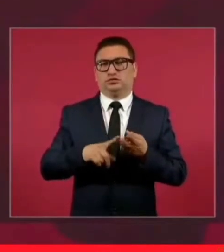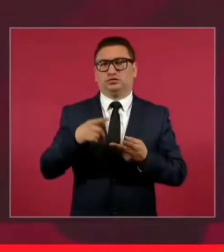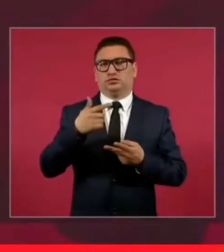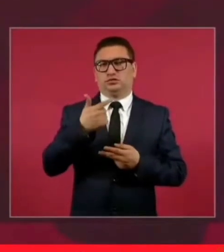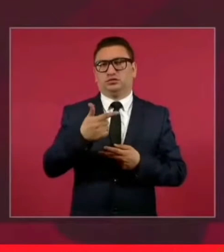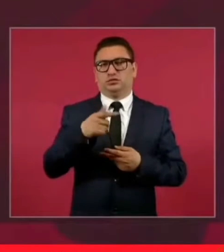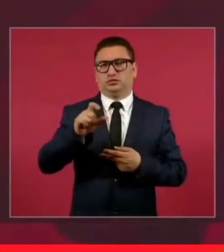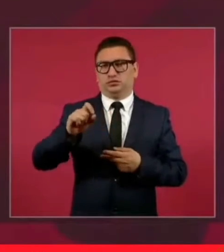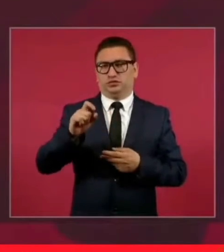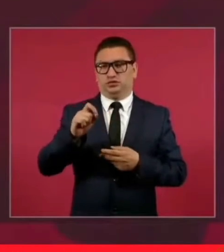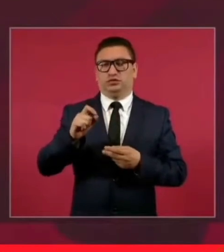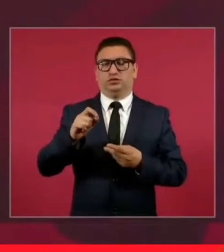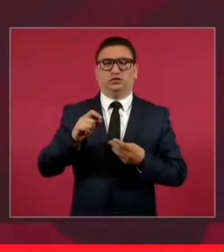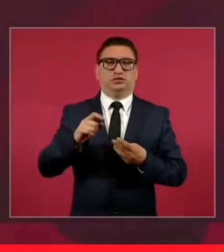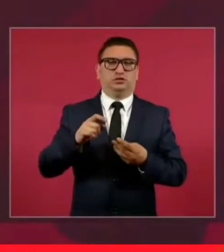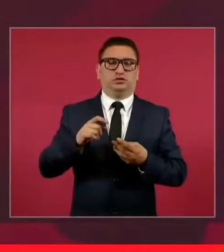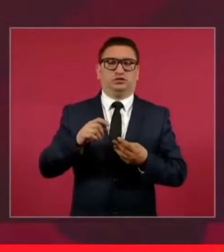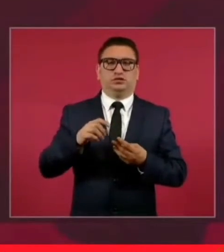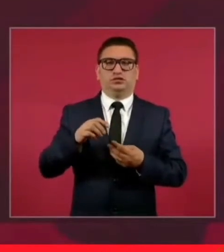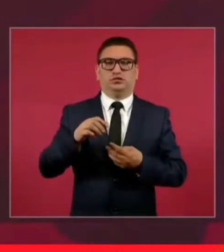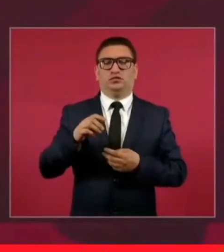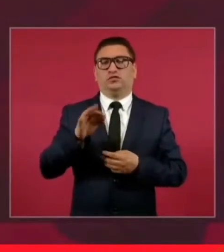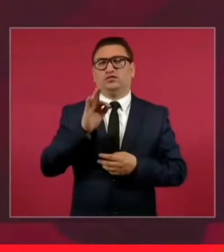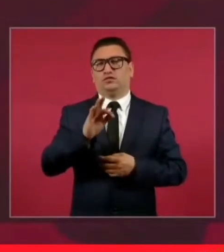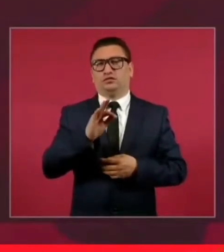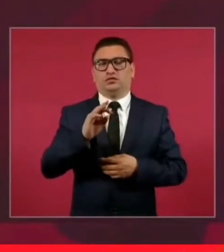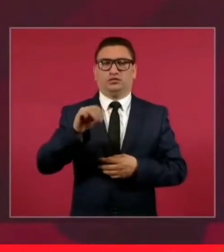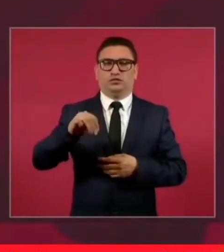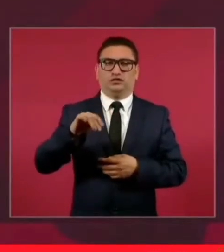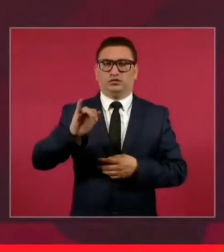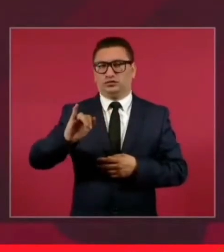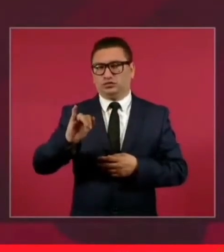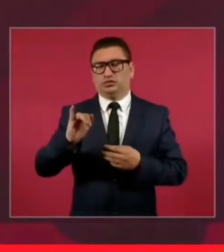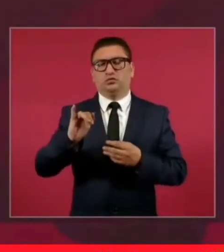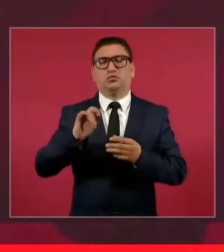G20, al Fondo Monetario Internacional, pero